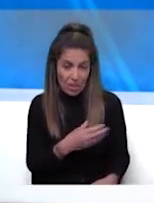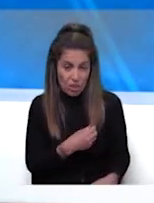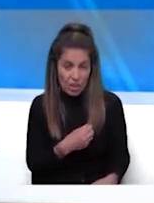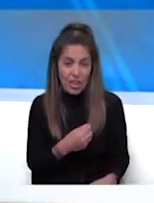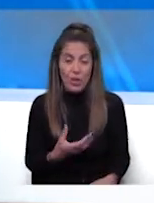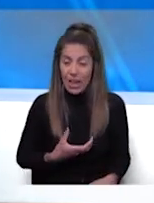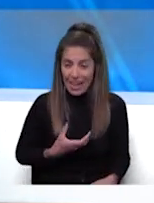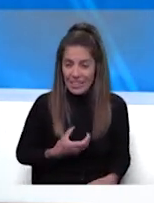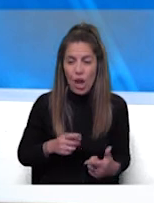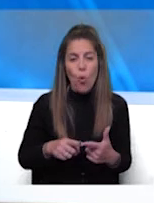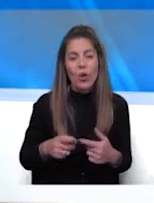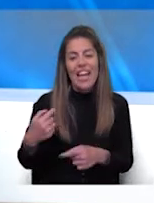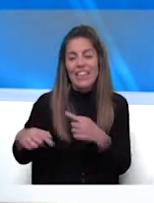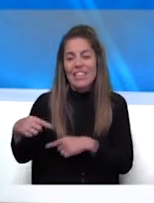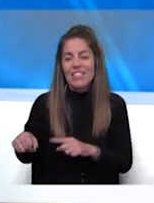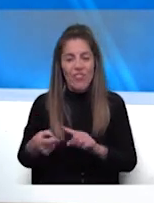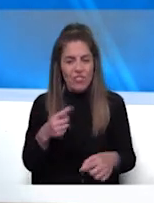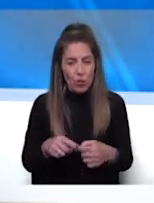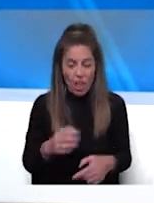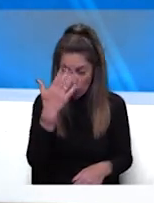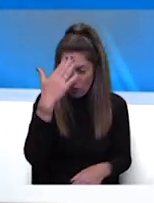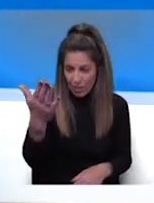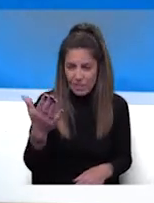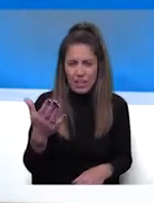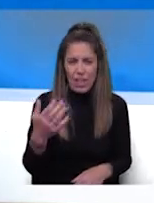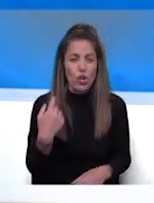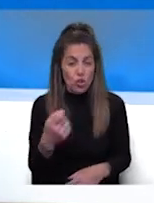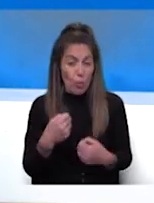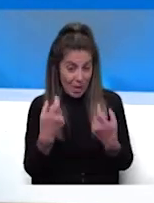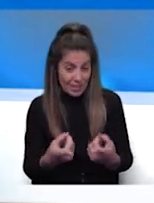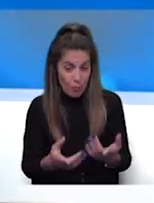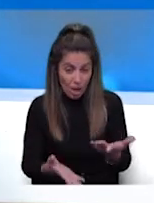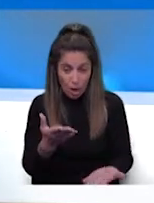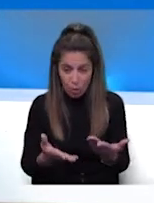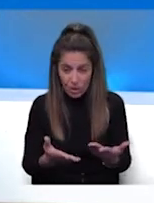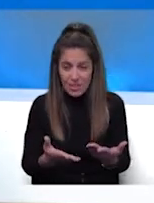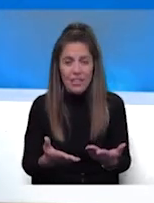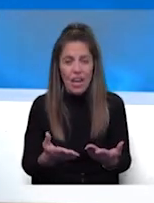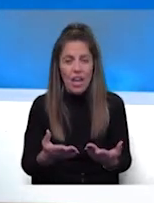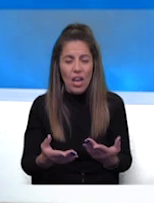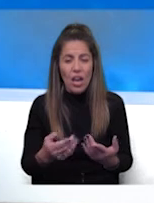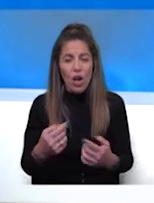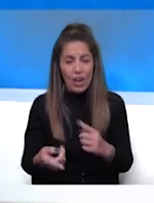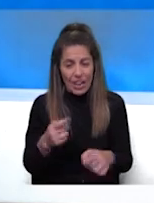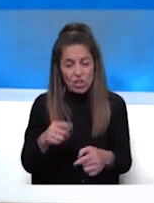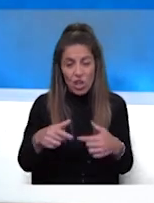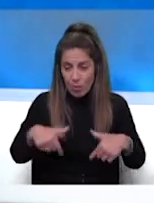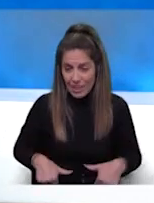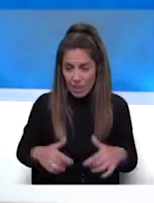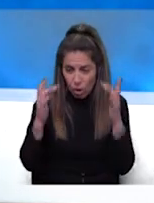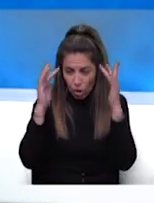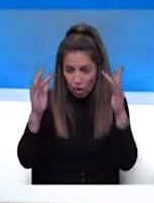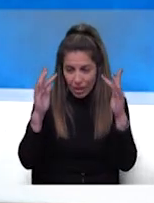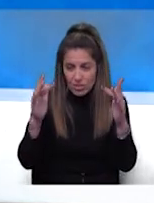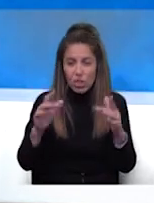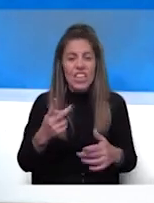alcaldía, un antecedente vinculado al Frente Amplio, nosotros pasamos a justicia antecedentes vinculados al Ministerio de Educación y Cultura